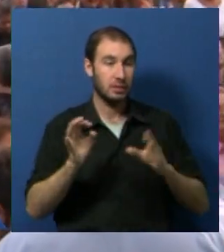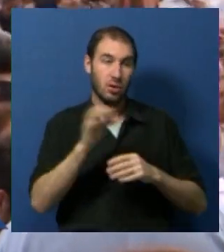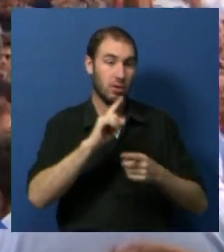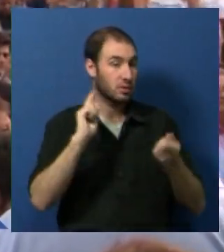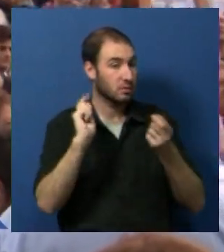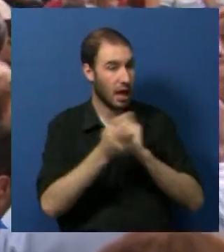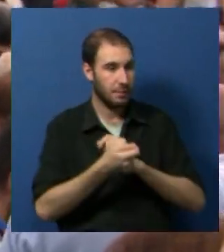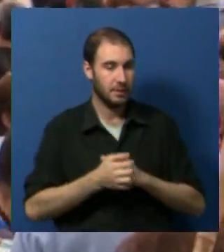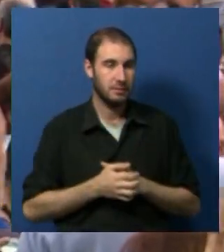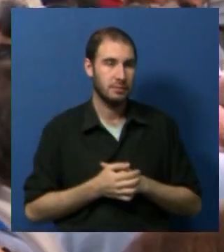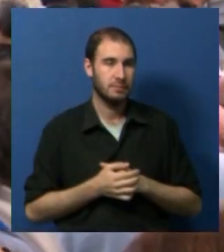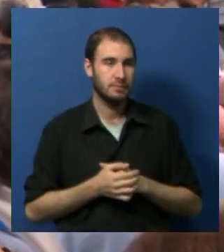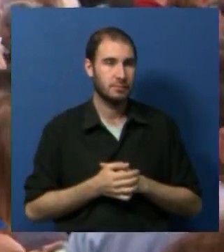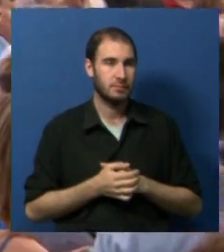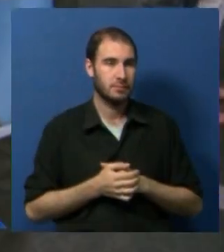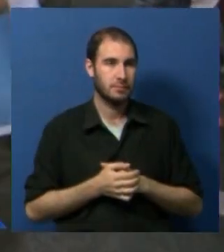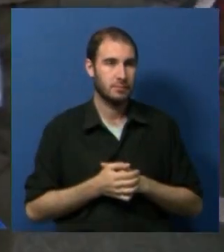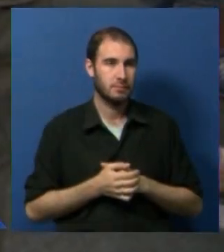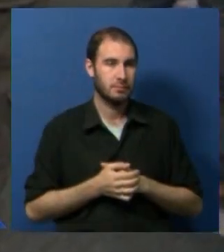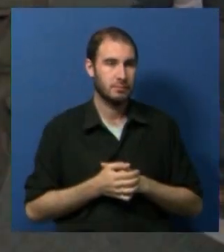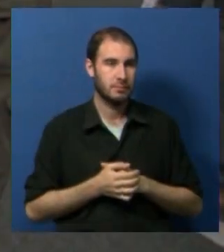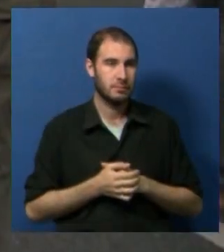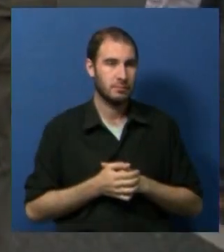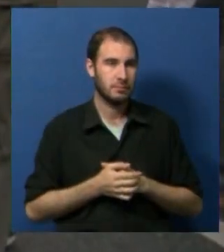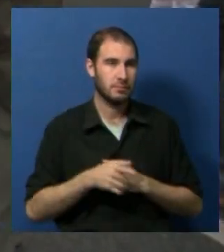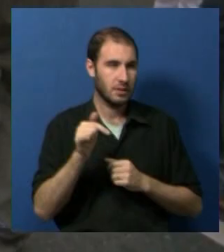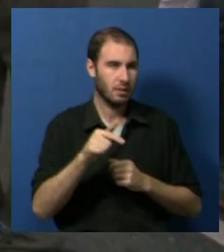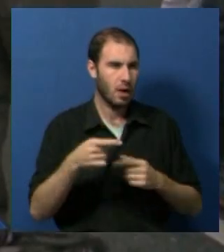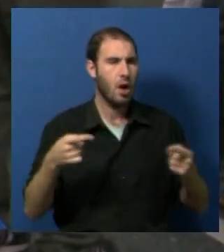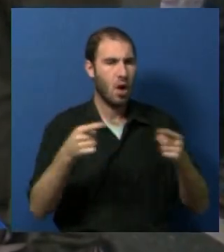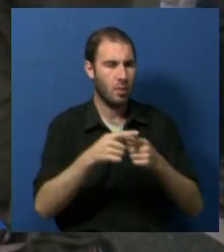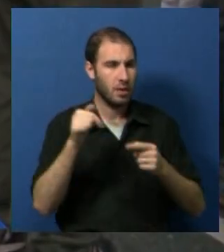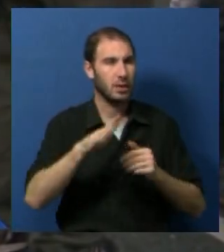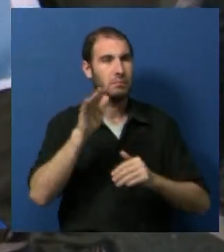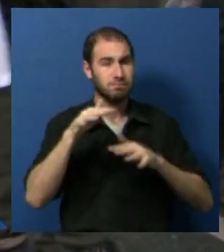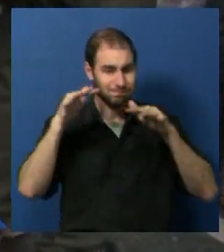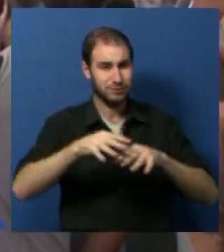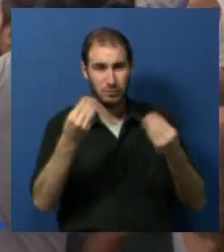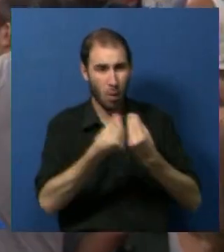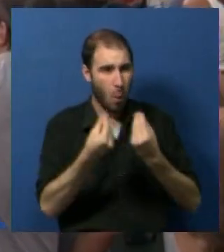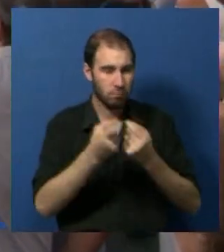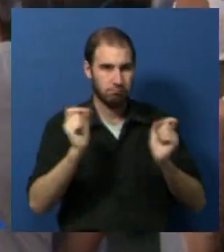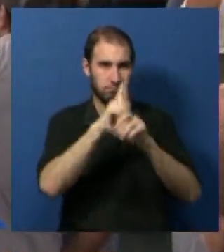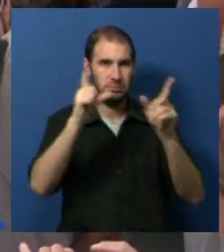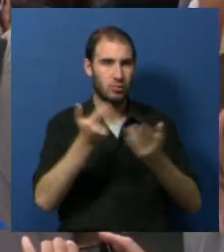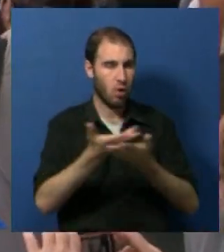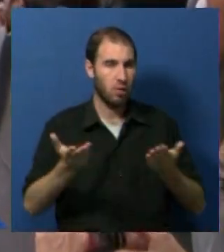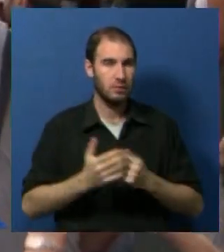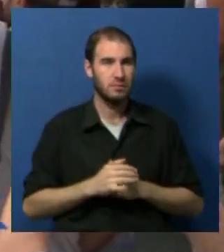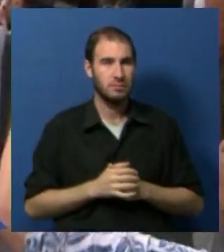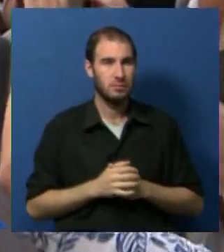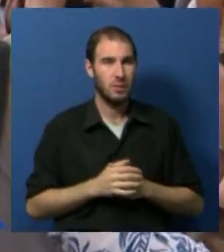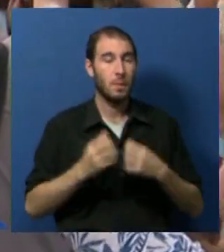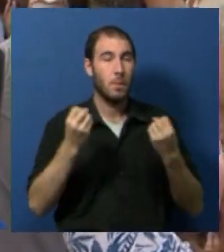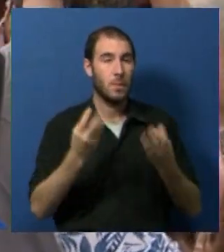alterar, y esto fue lo que motivó a una gran concurrencia, que la verdad que sorprendió a todos, ¿no?